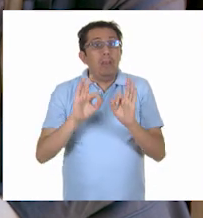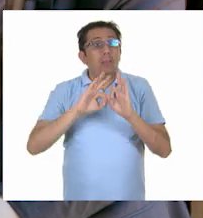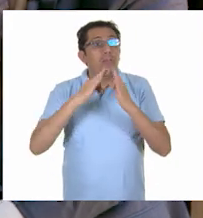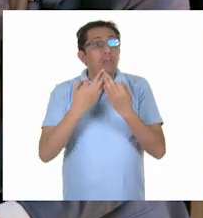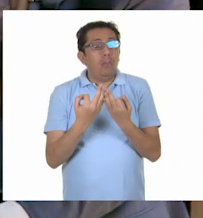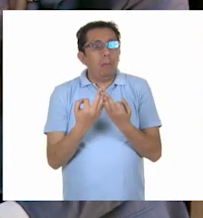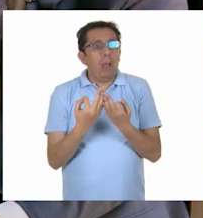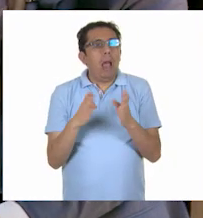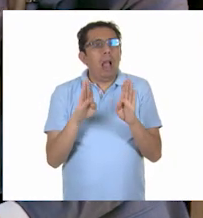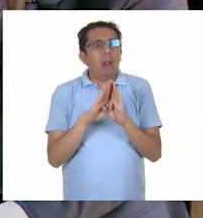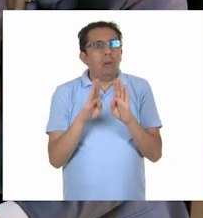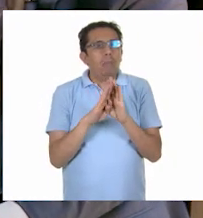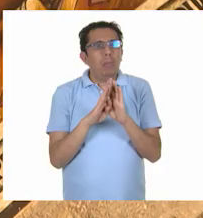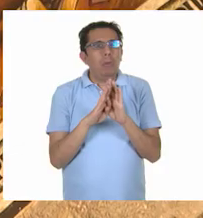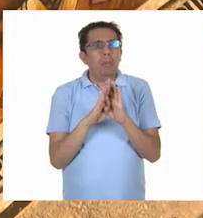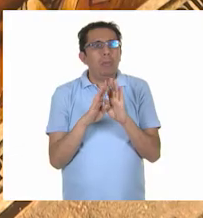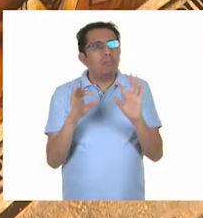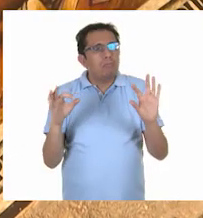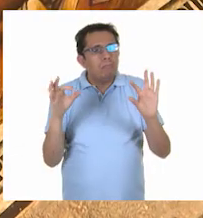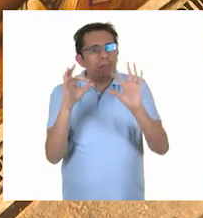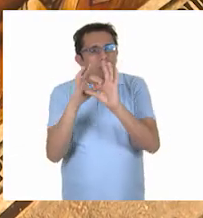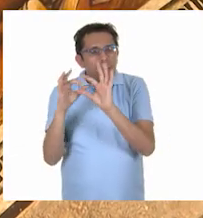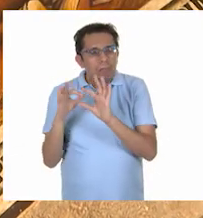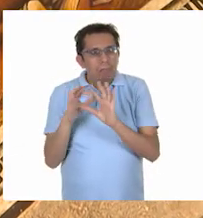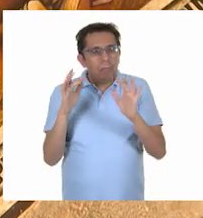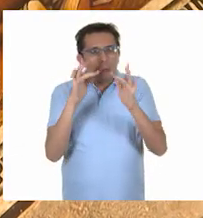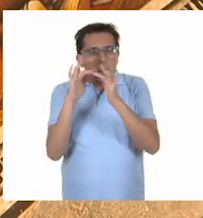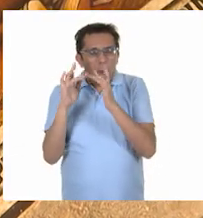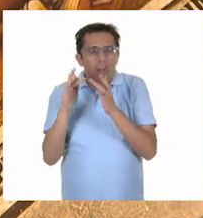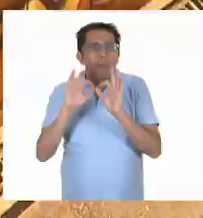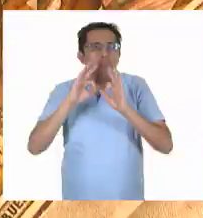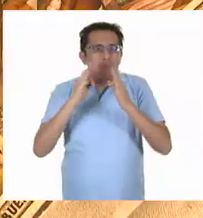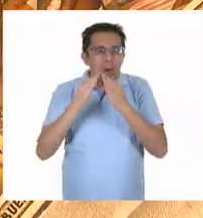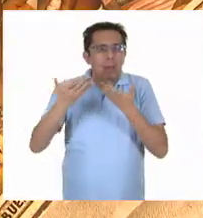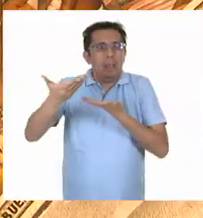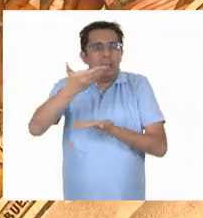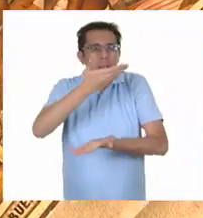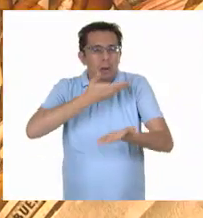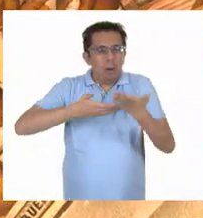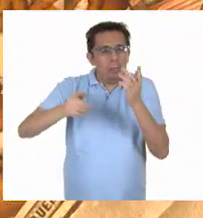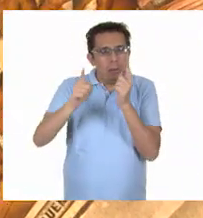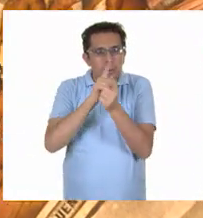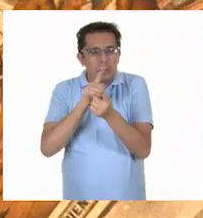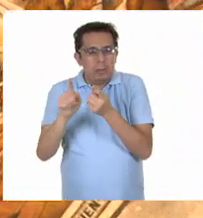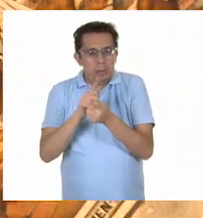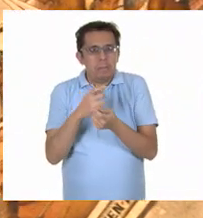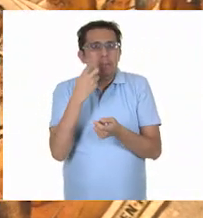que emparentamos, la forma en que convivimos.